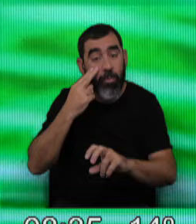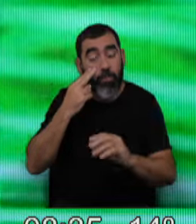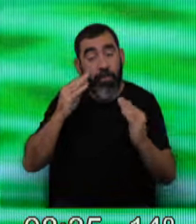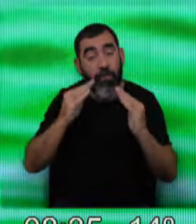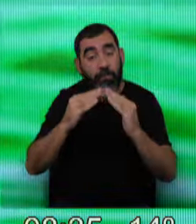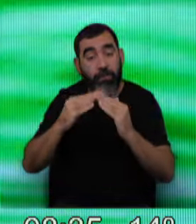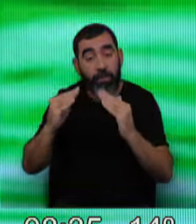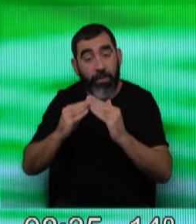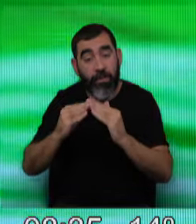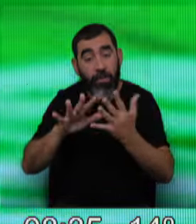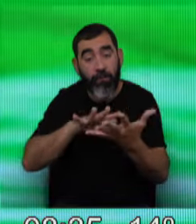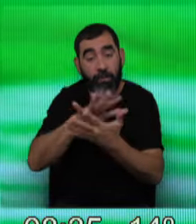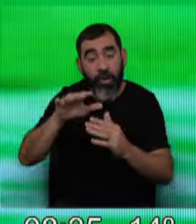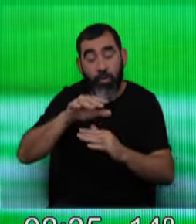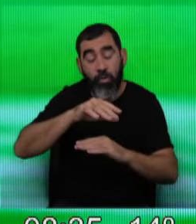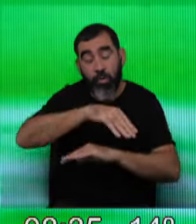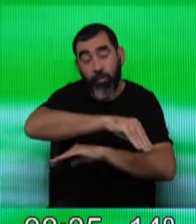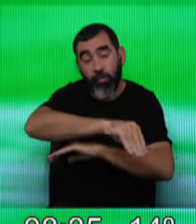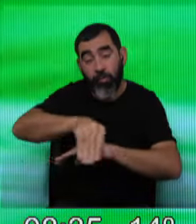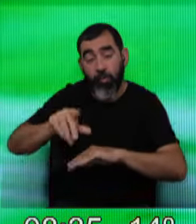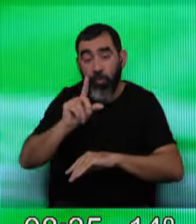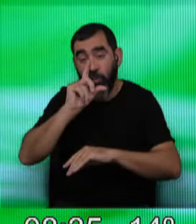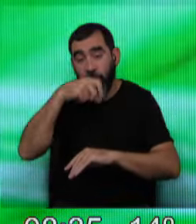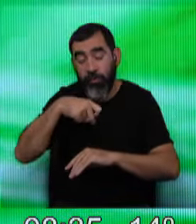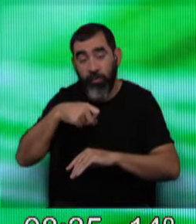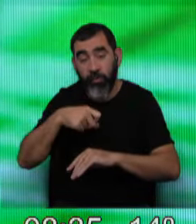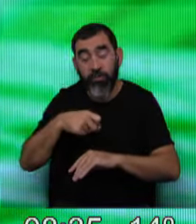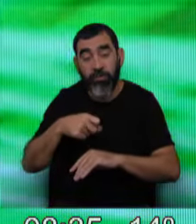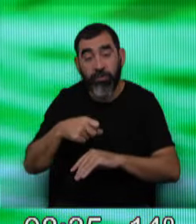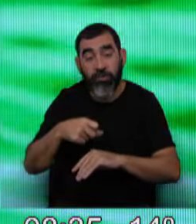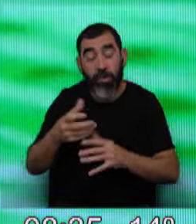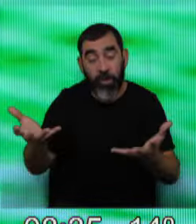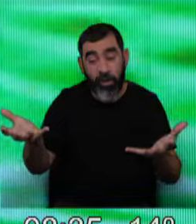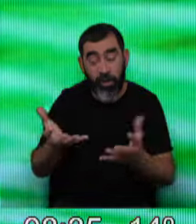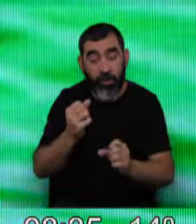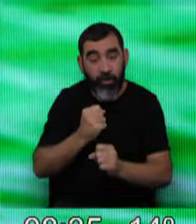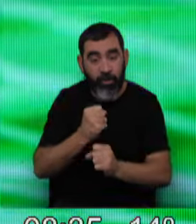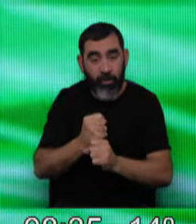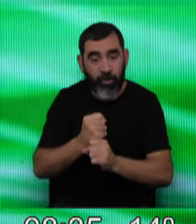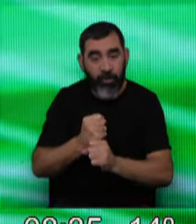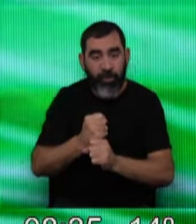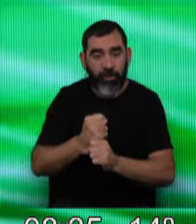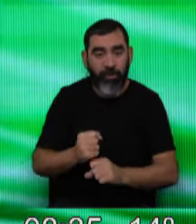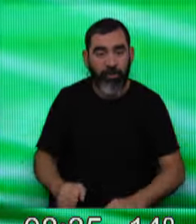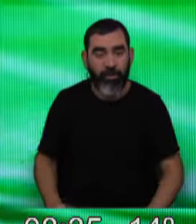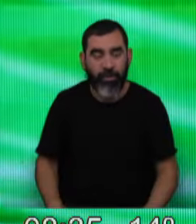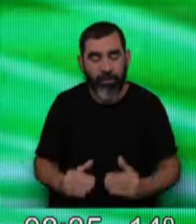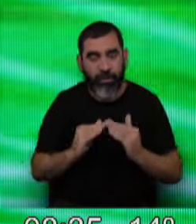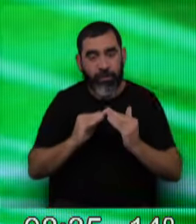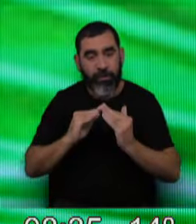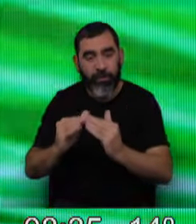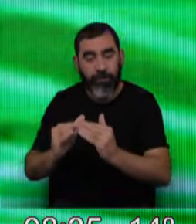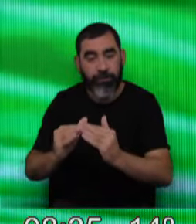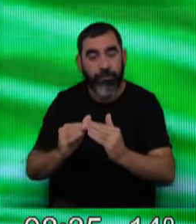vivienda y hábitat en los barrios periféricos. Entonces, el consultorio de vivienda y hábitat hoy actualmente trabaja en lo que es el barrio de Casavalle, la